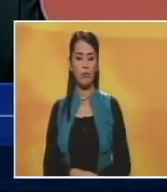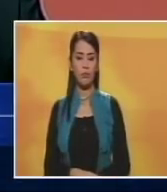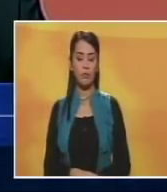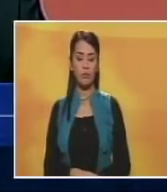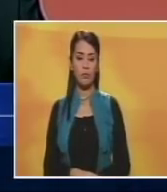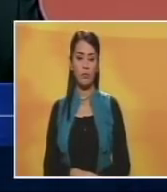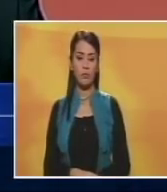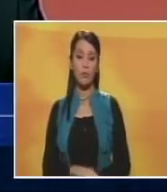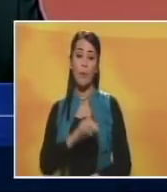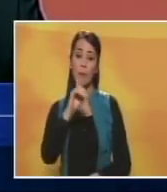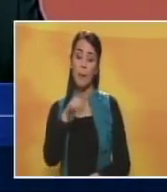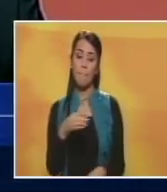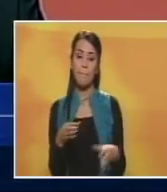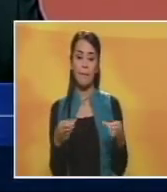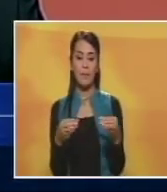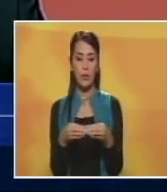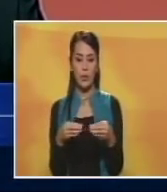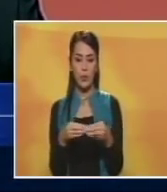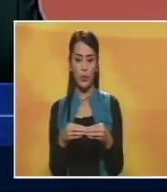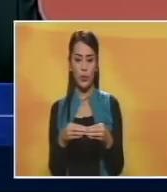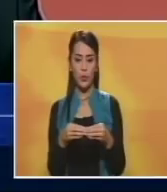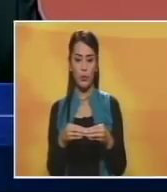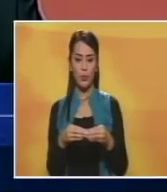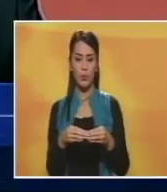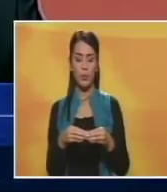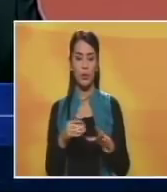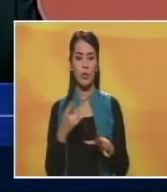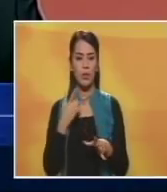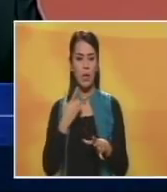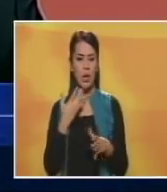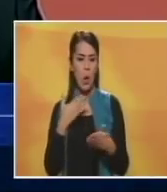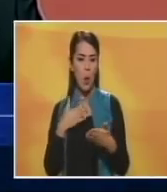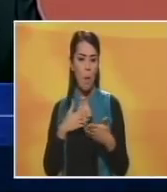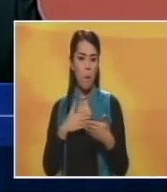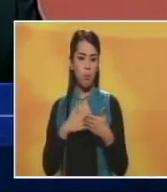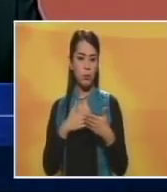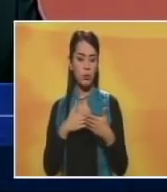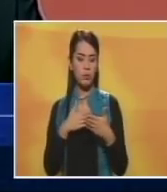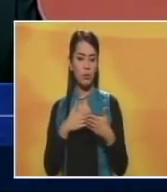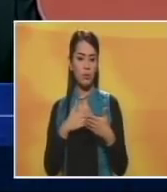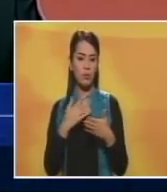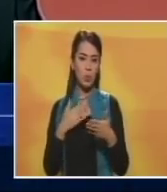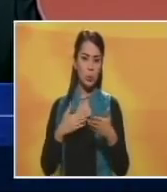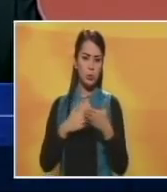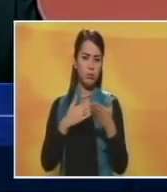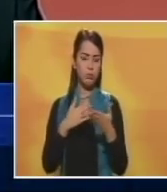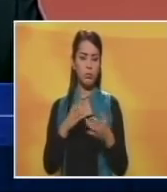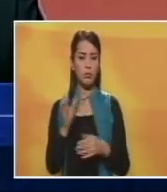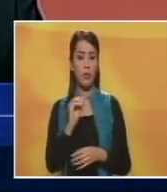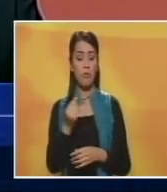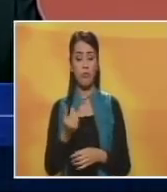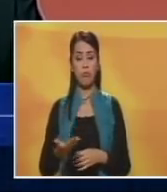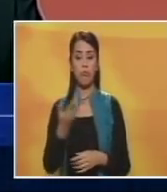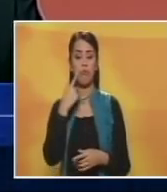cadenas o los que intenten perturbar, distorsionar